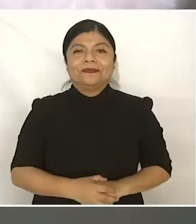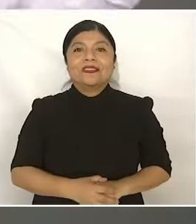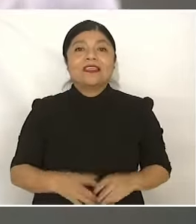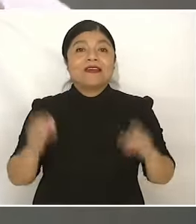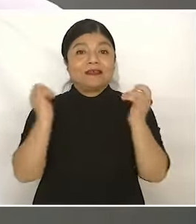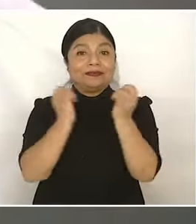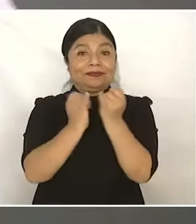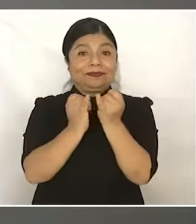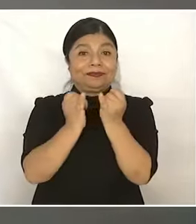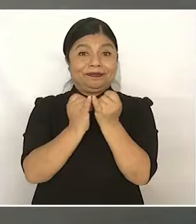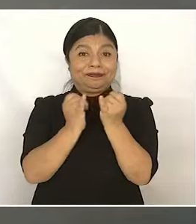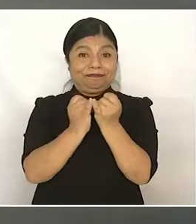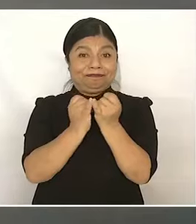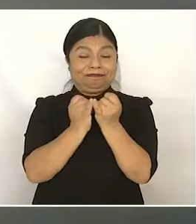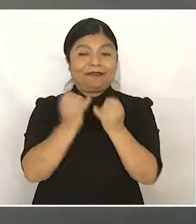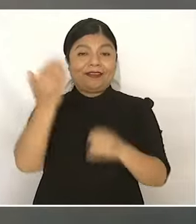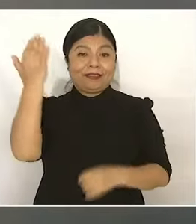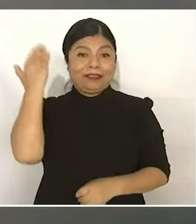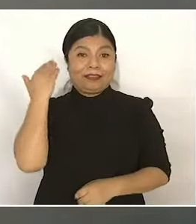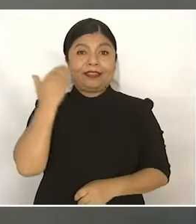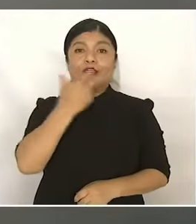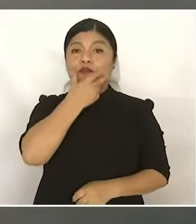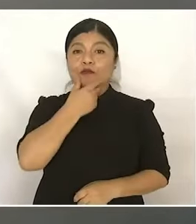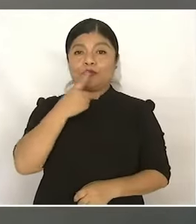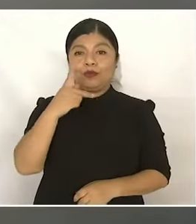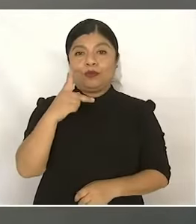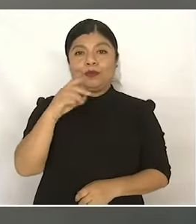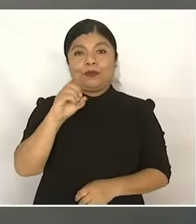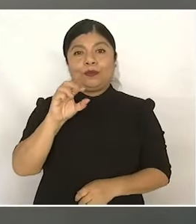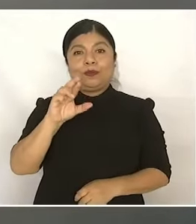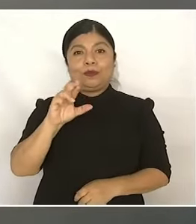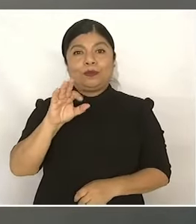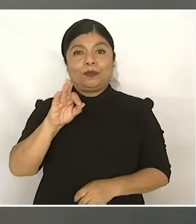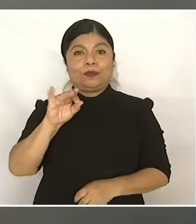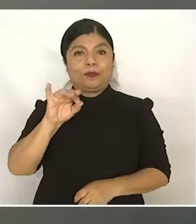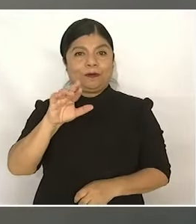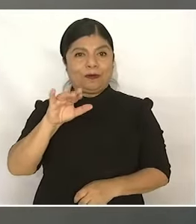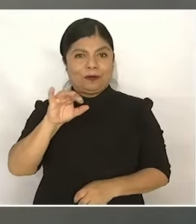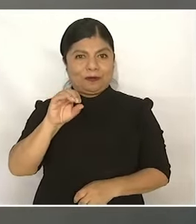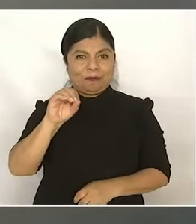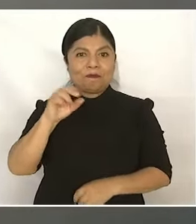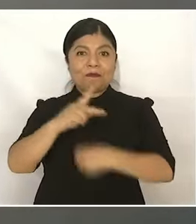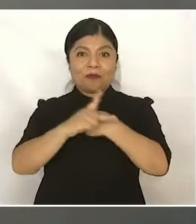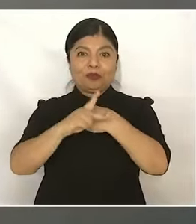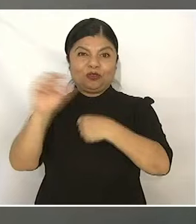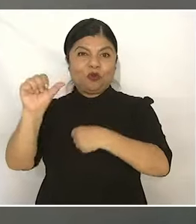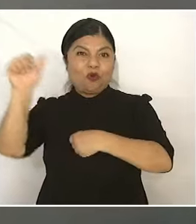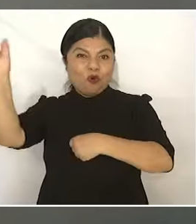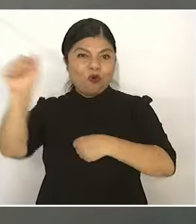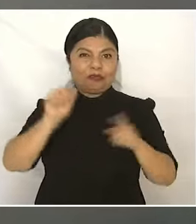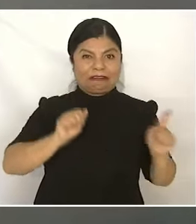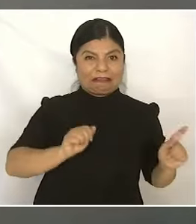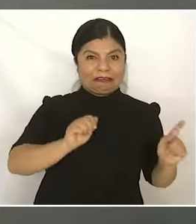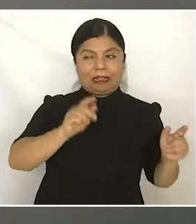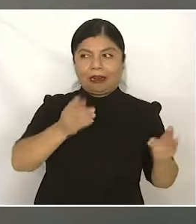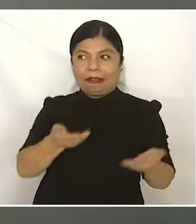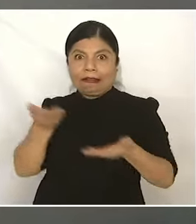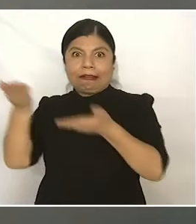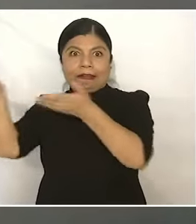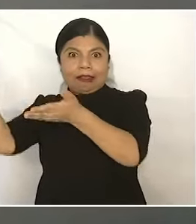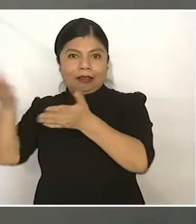recuperar lo que Porfirio Díaz había entregado a extranjeros. Se recuperó el petróleo, se recuperaron